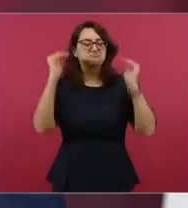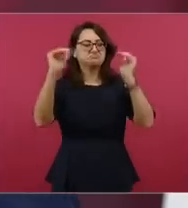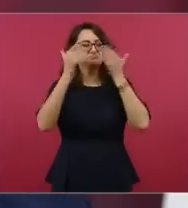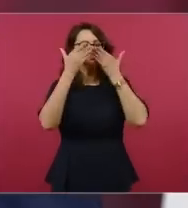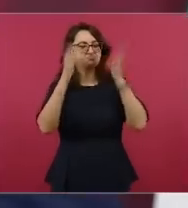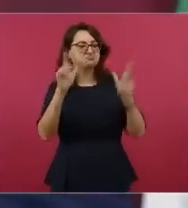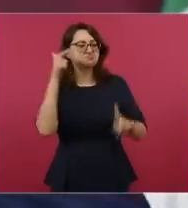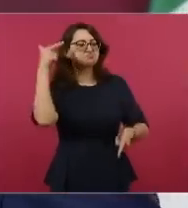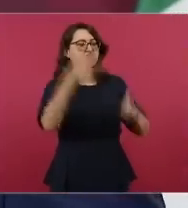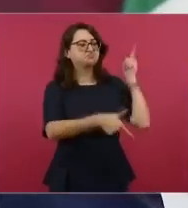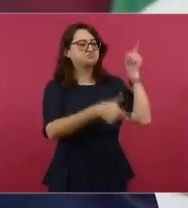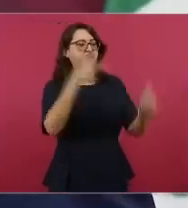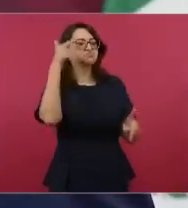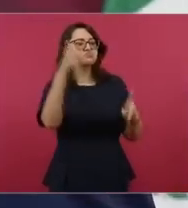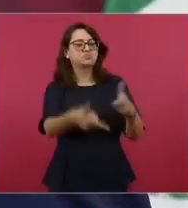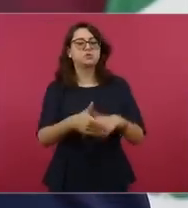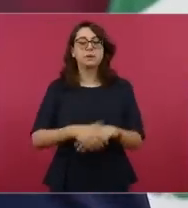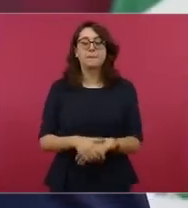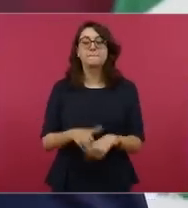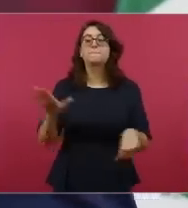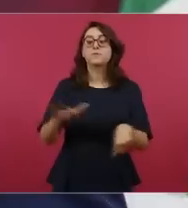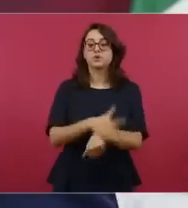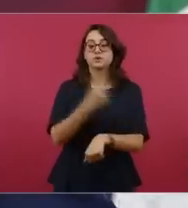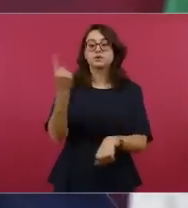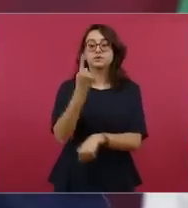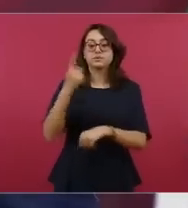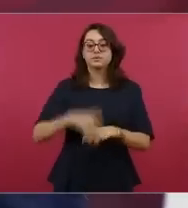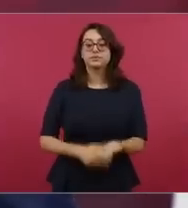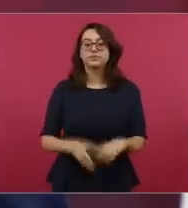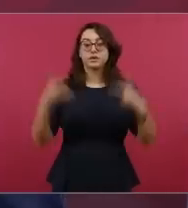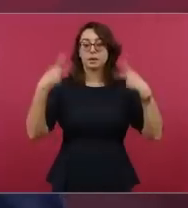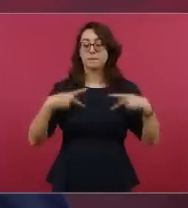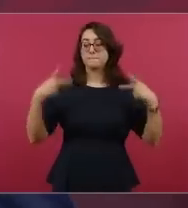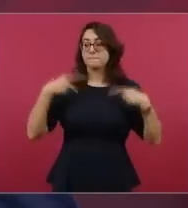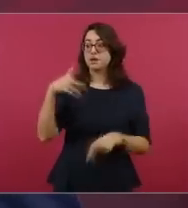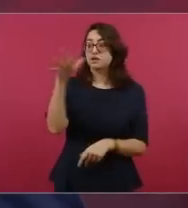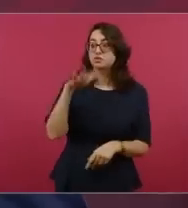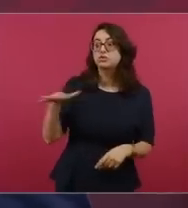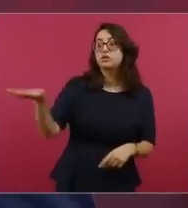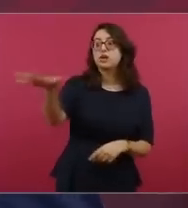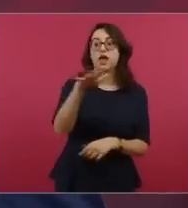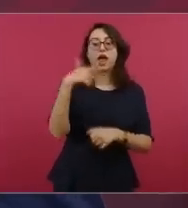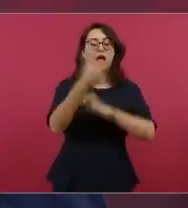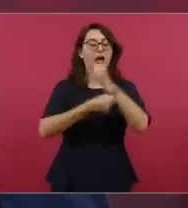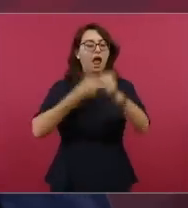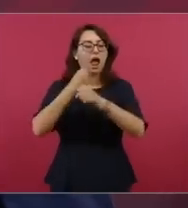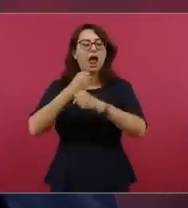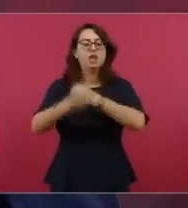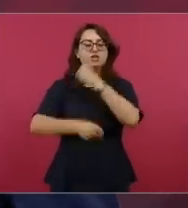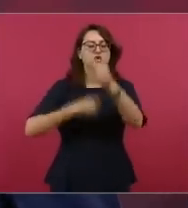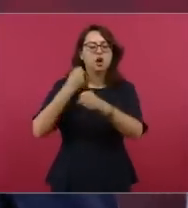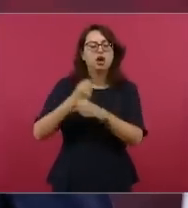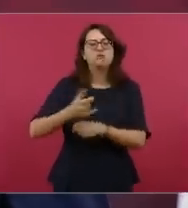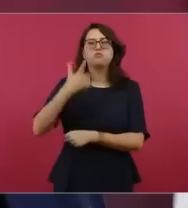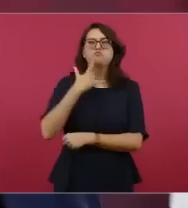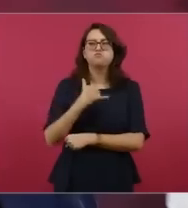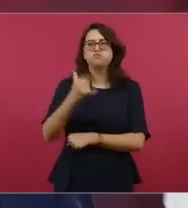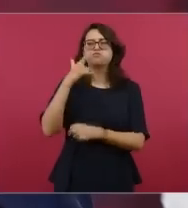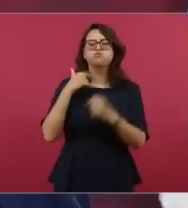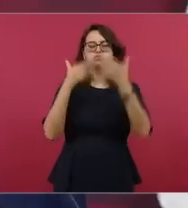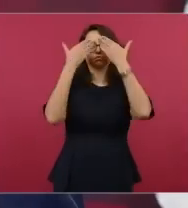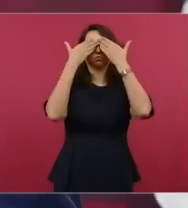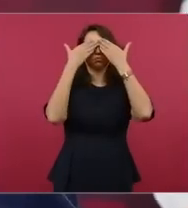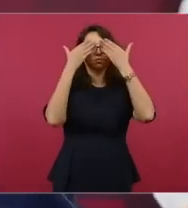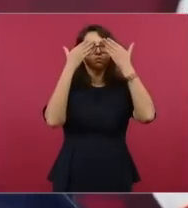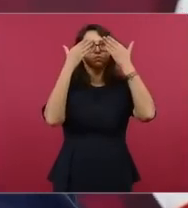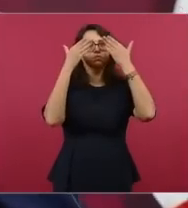como revolución de las conciencias Y eso ha llevado a un